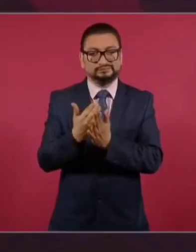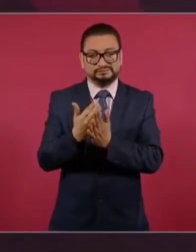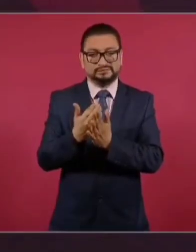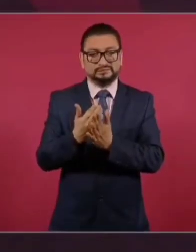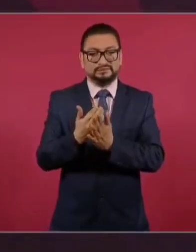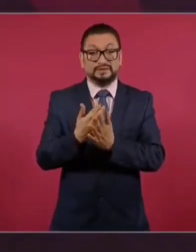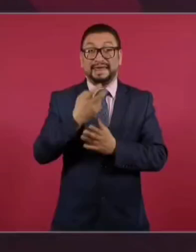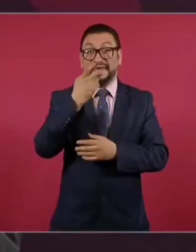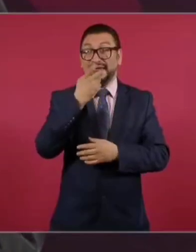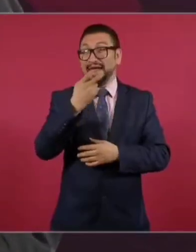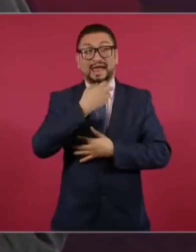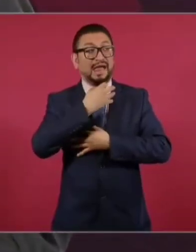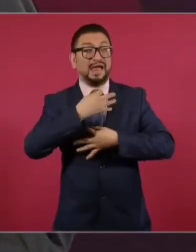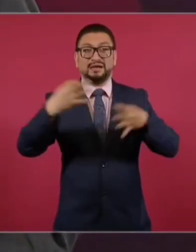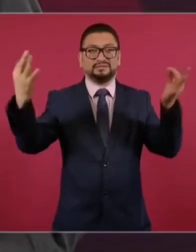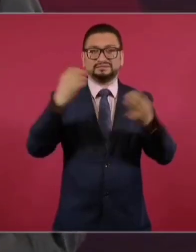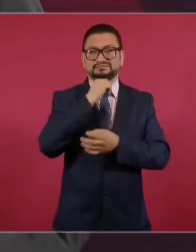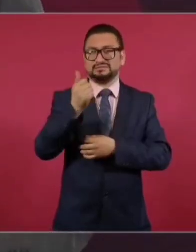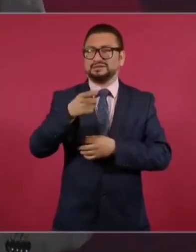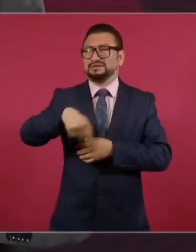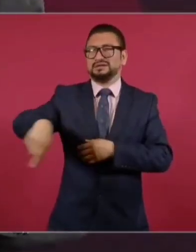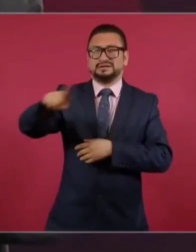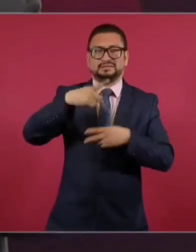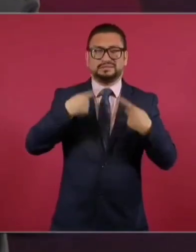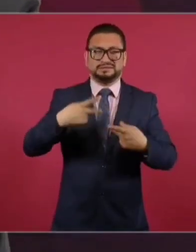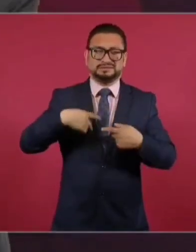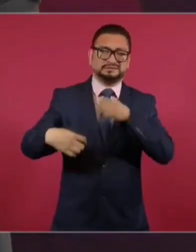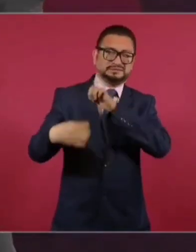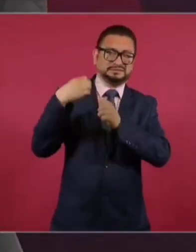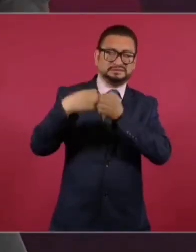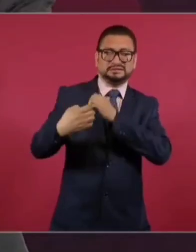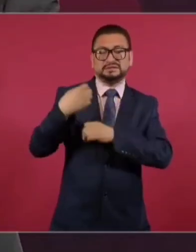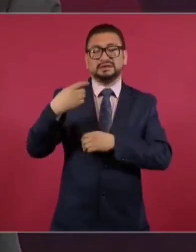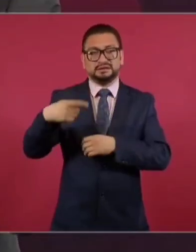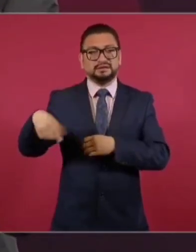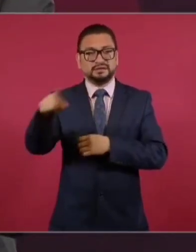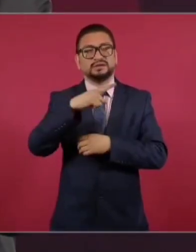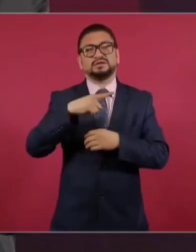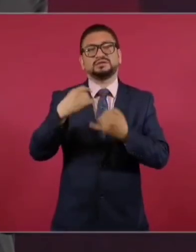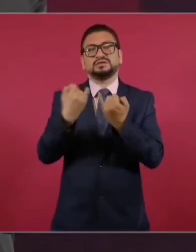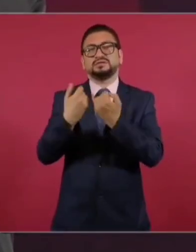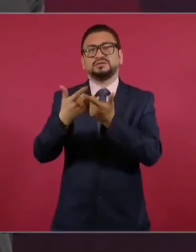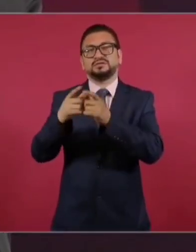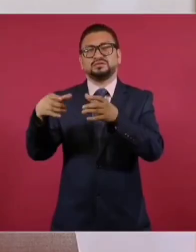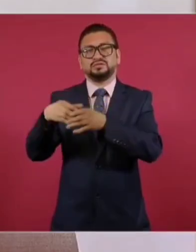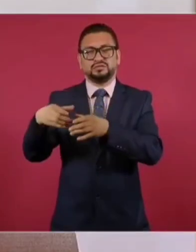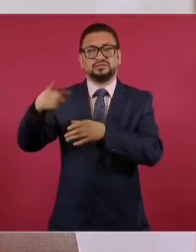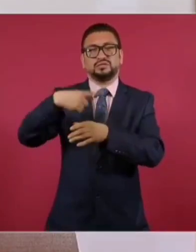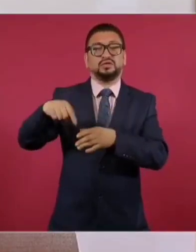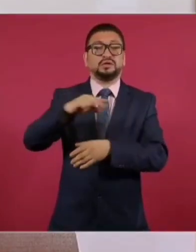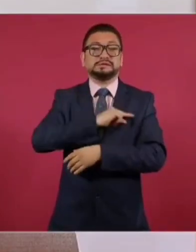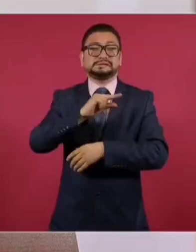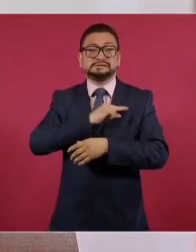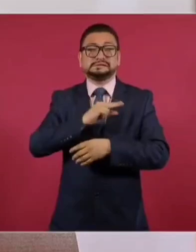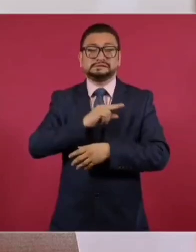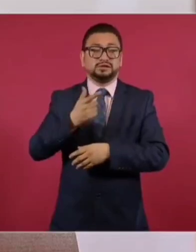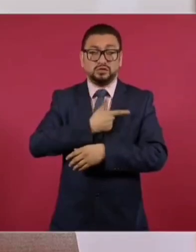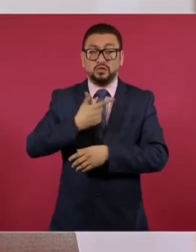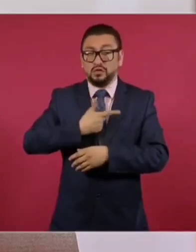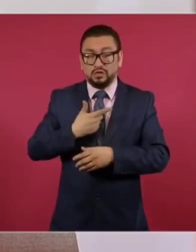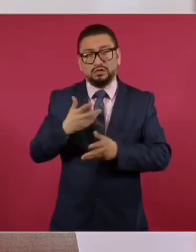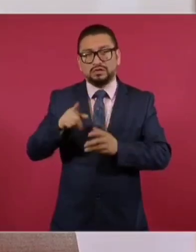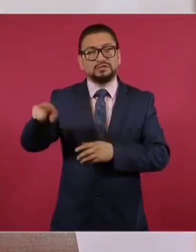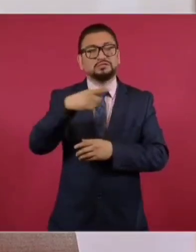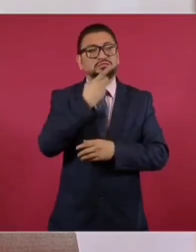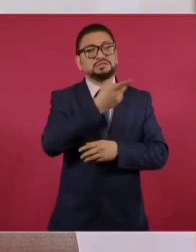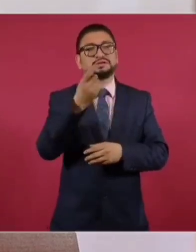Eso no lo dicen nuestros adversarios y desde luego los que simpatizan con las privatizaciones,